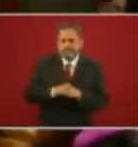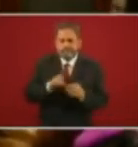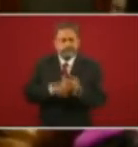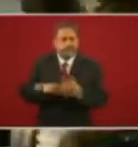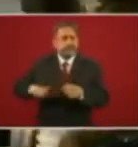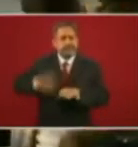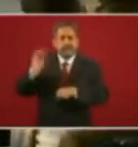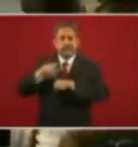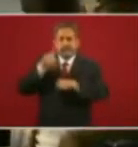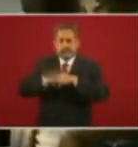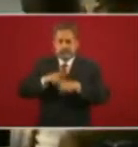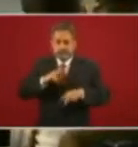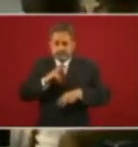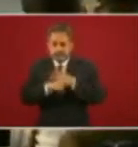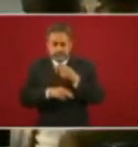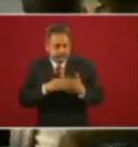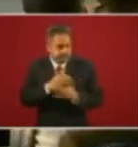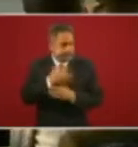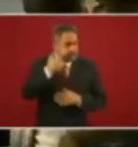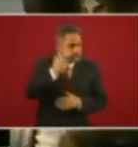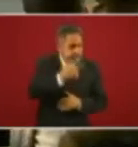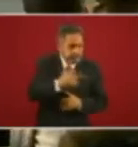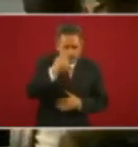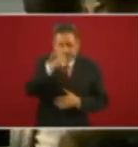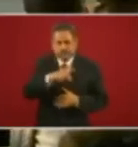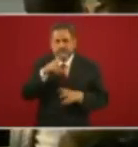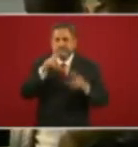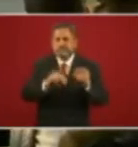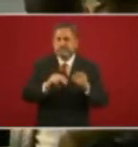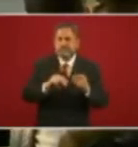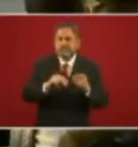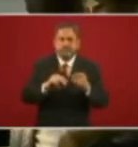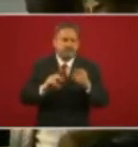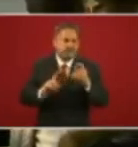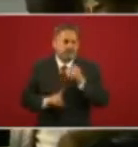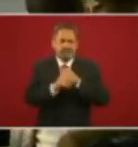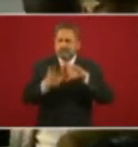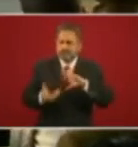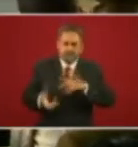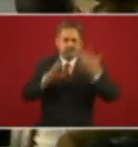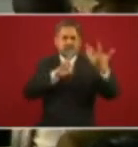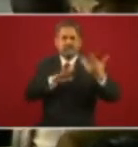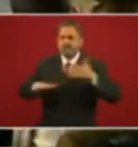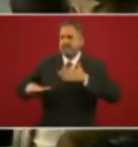que el gobierno federal intervenga precisamente para que no haya una toma de manera violenta